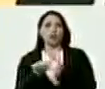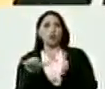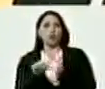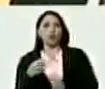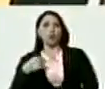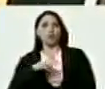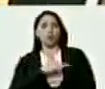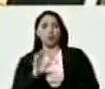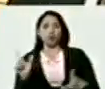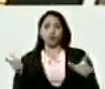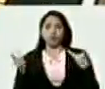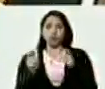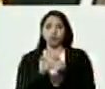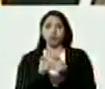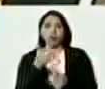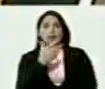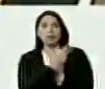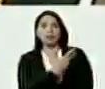reducción del